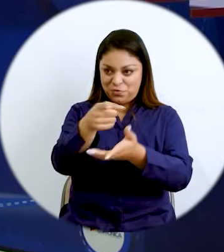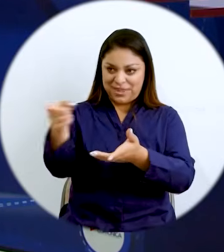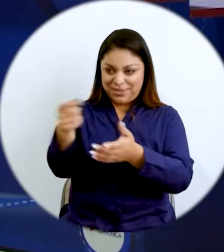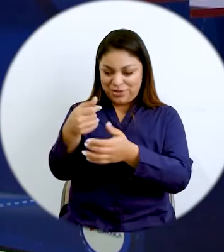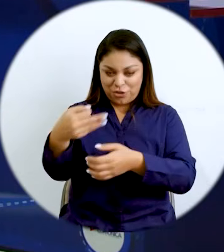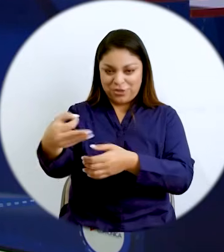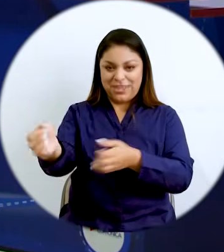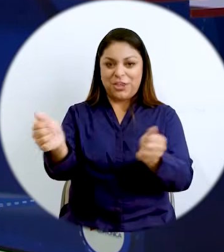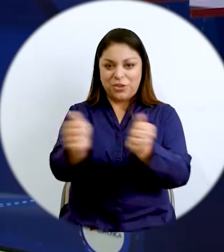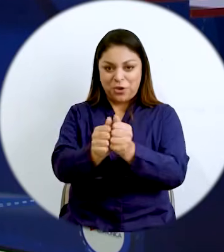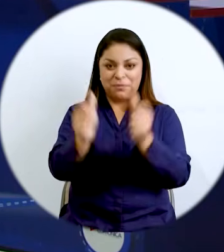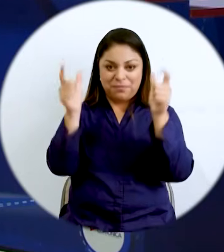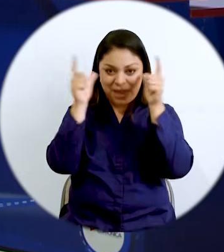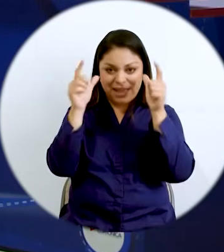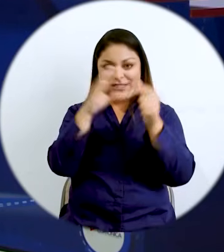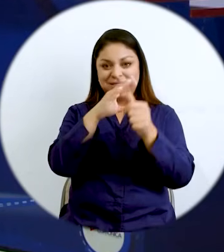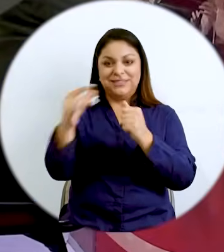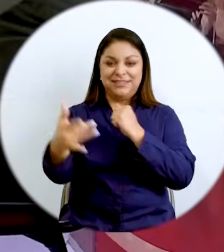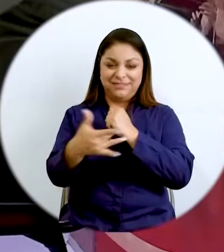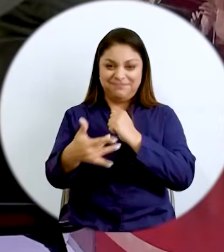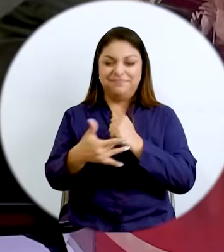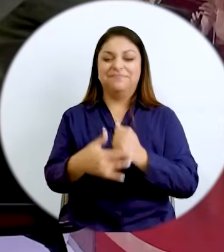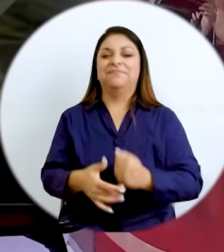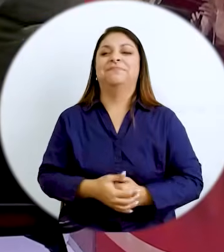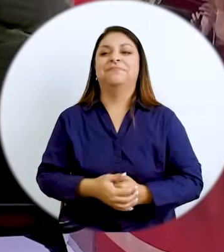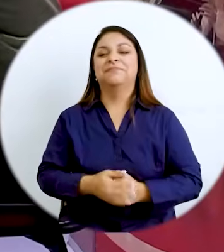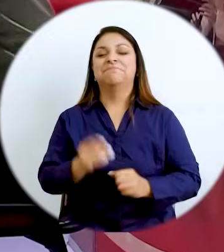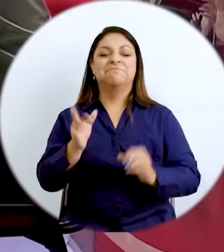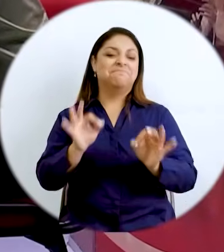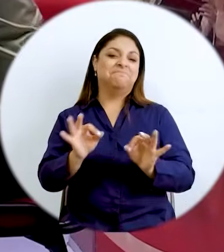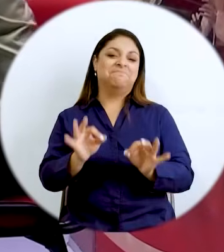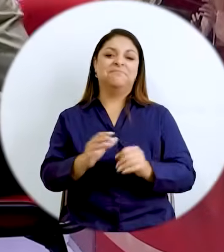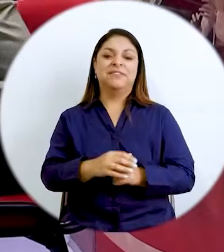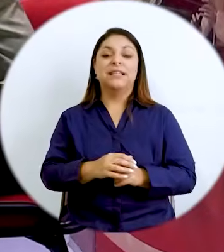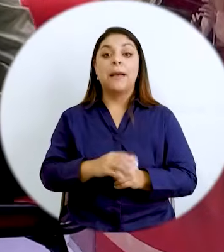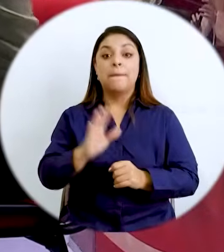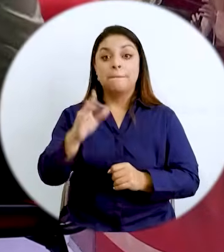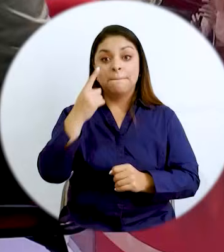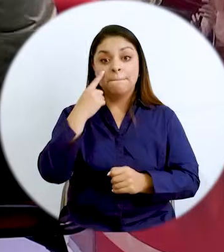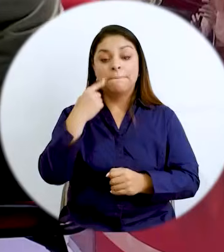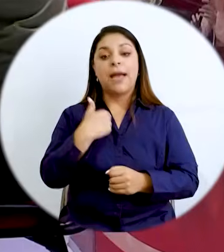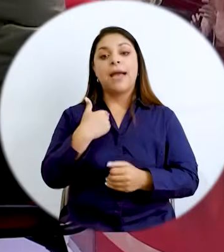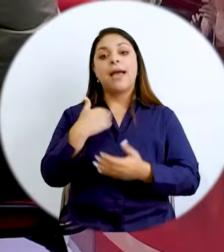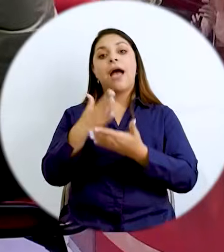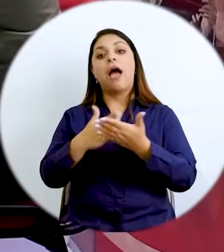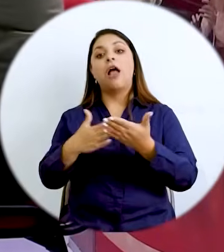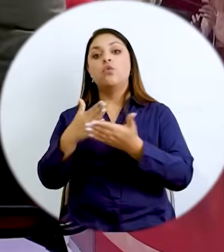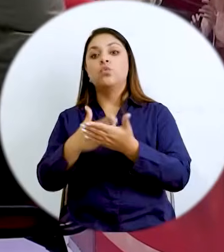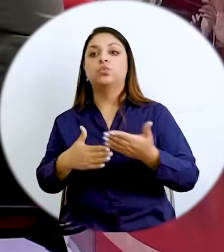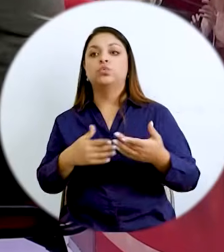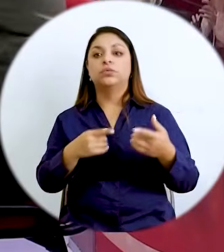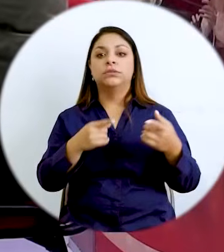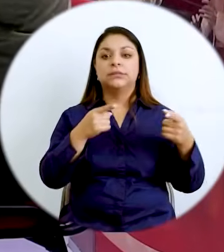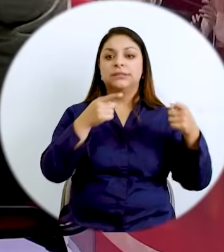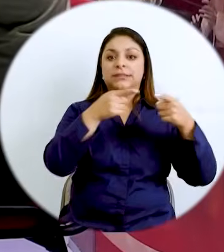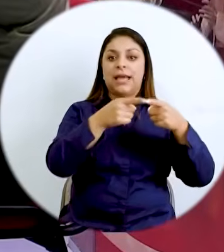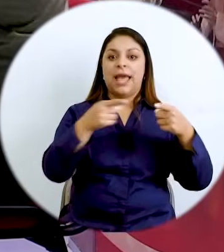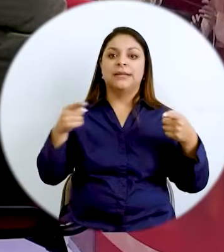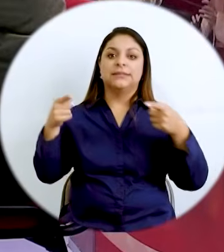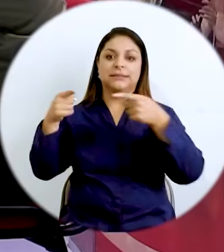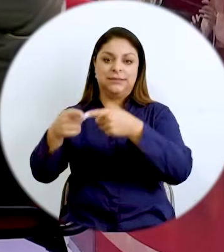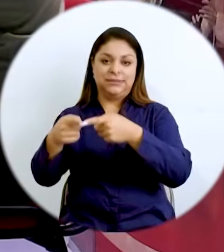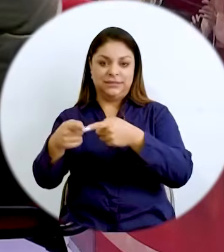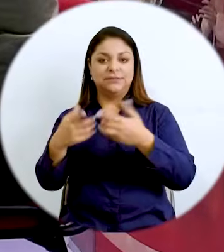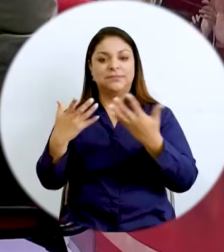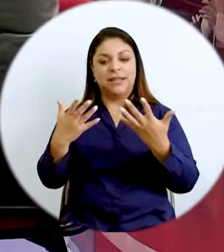días con las vacas o con los técnicos. Una parte vos, si queréis lo complemento luego. Muy bien, muchas gracias. Bueno, hay algunos ejes, ¿verdad? Podemos